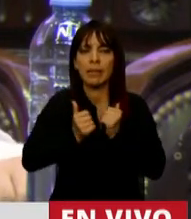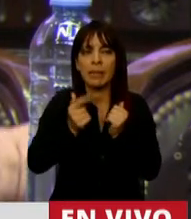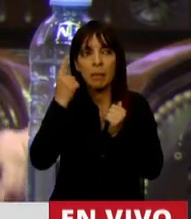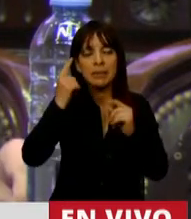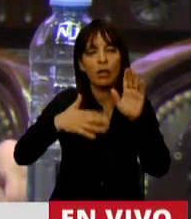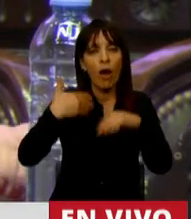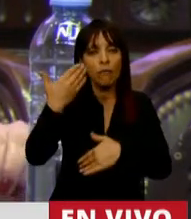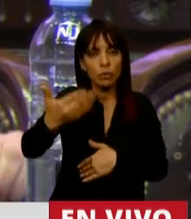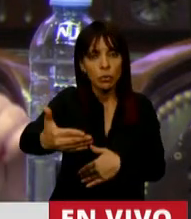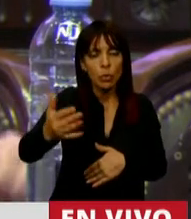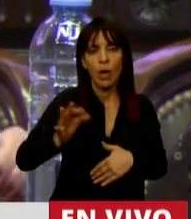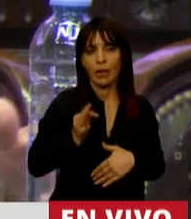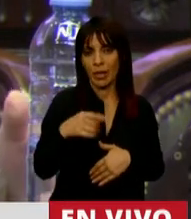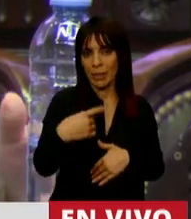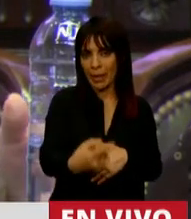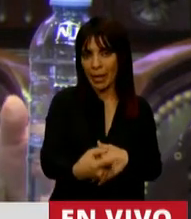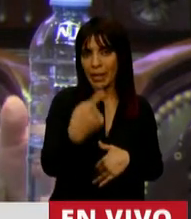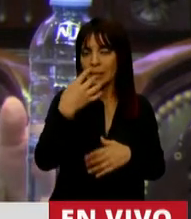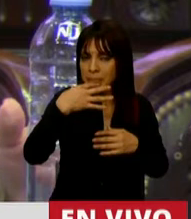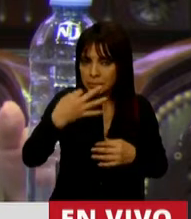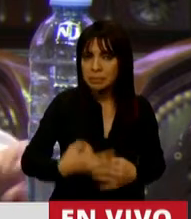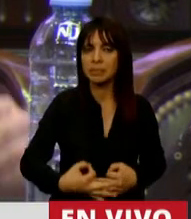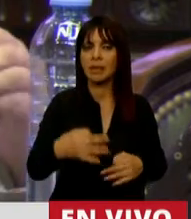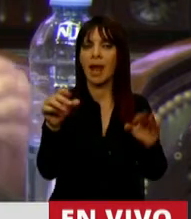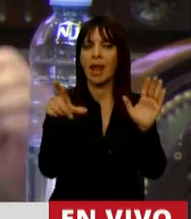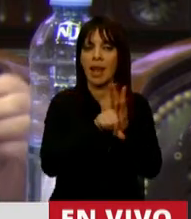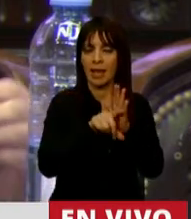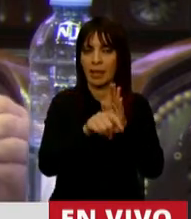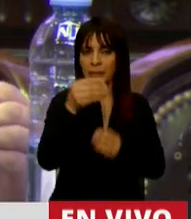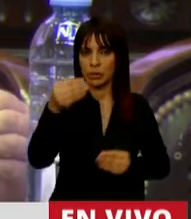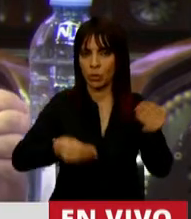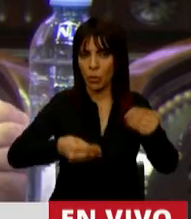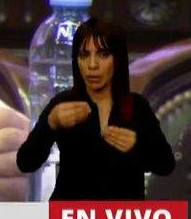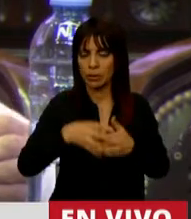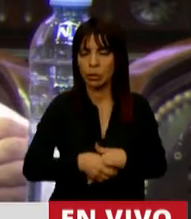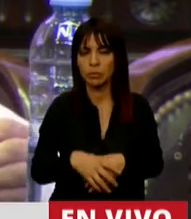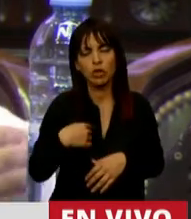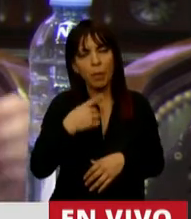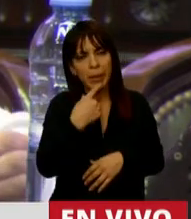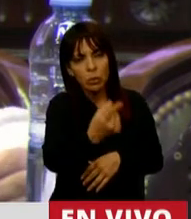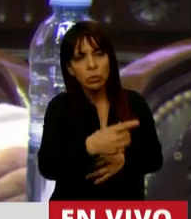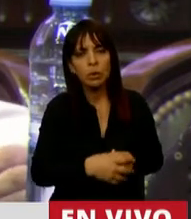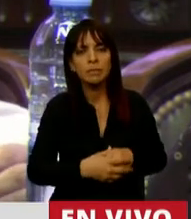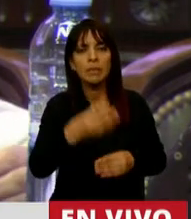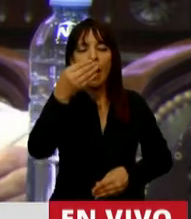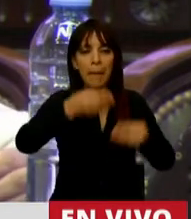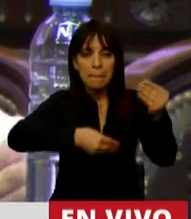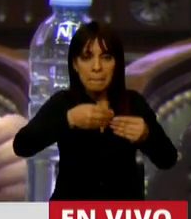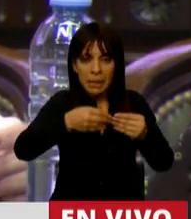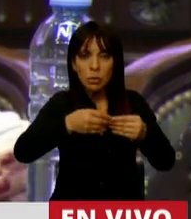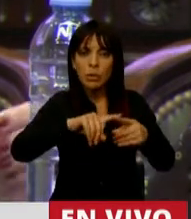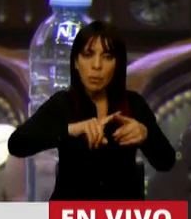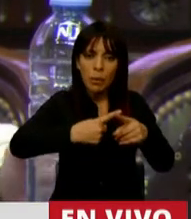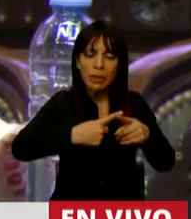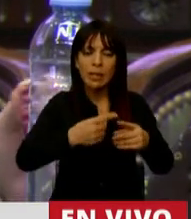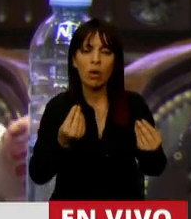año que viene, tratando una verdadera ley de presupuesto. ¿Qué acuerdo político más estable y democrático